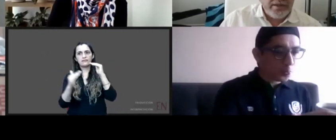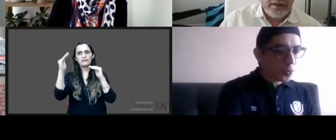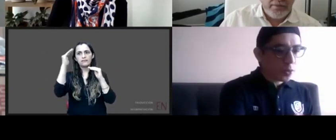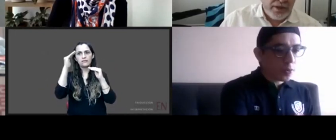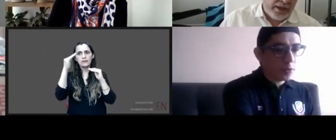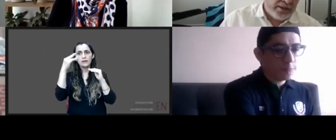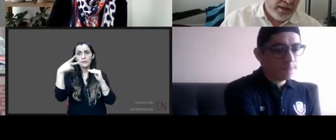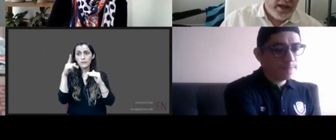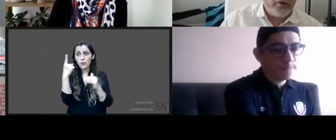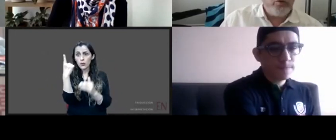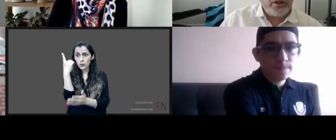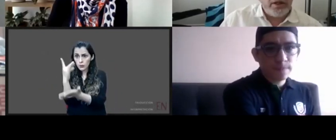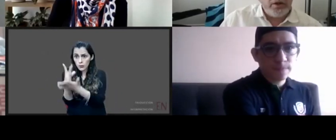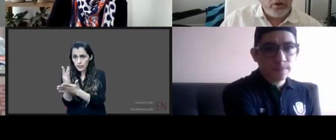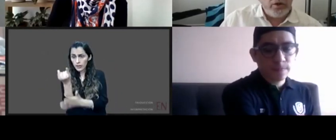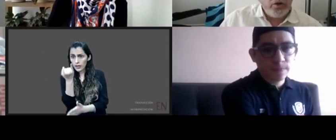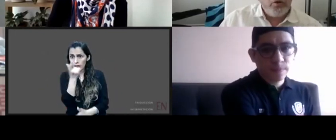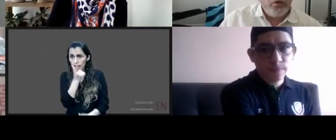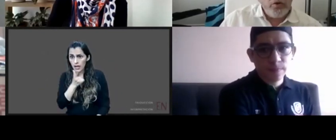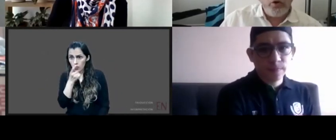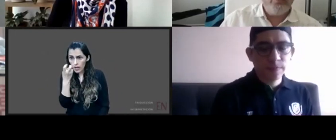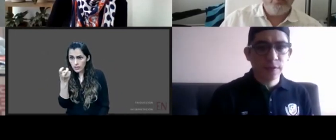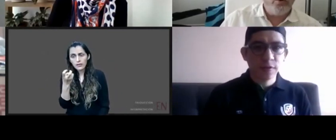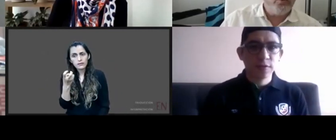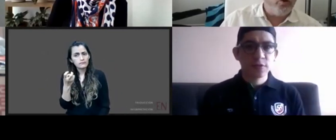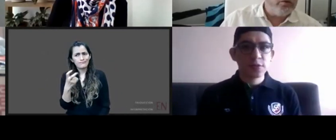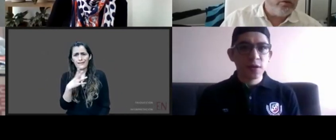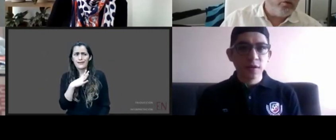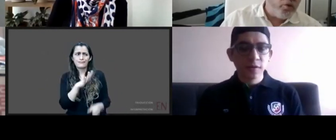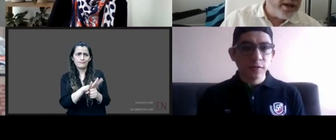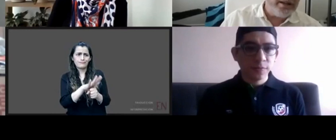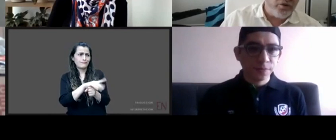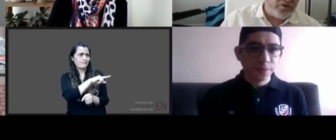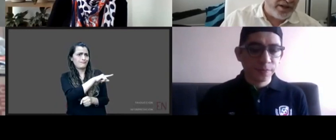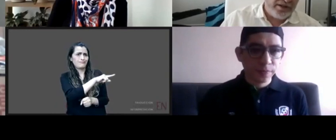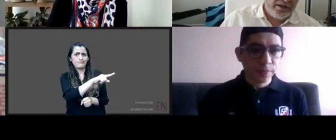familias también, a su interior,